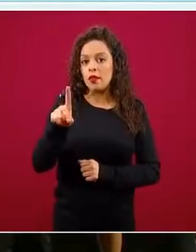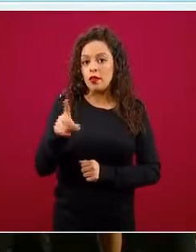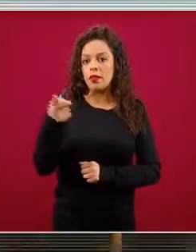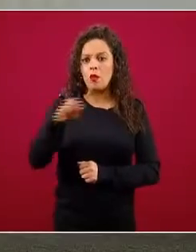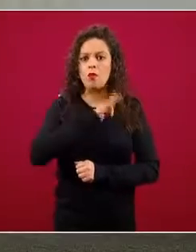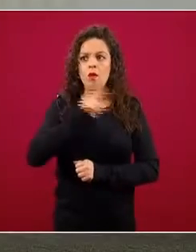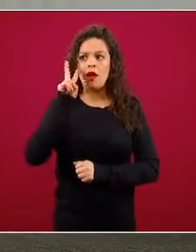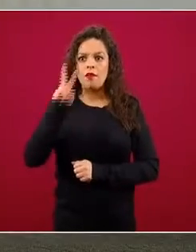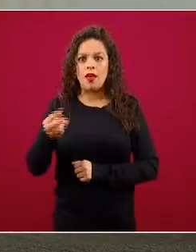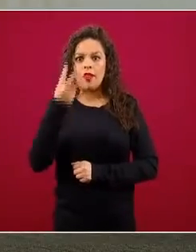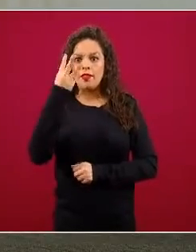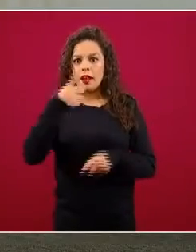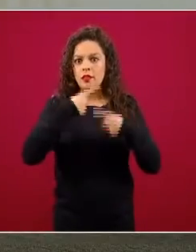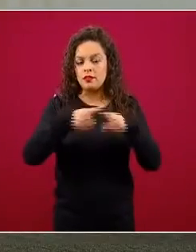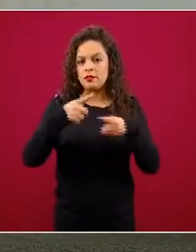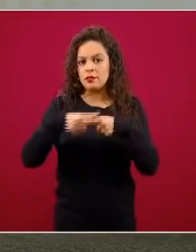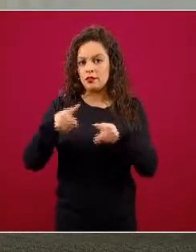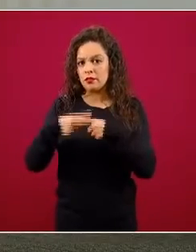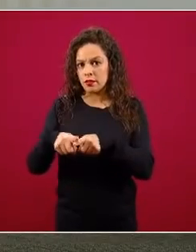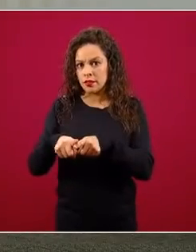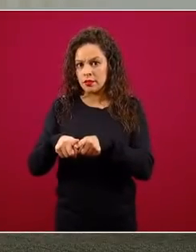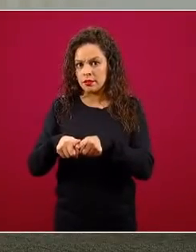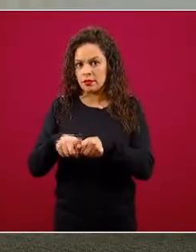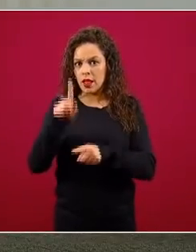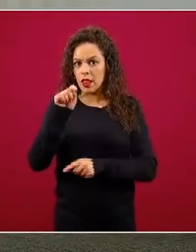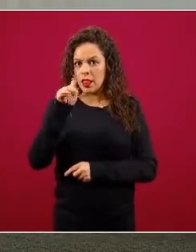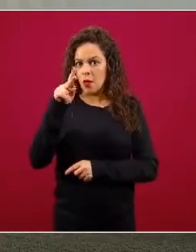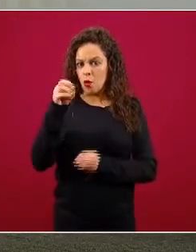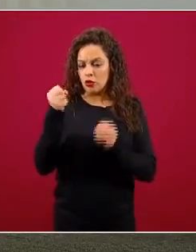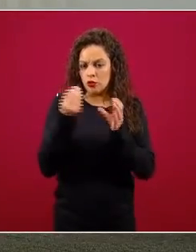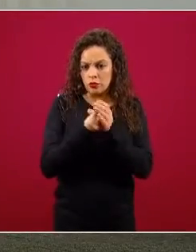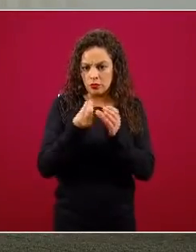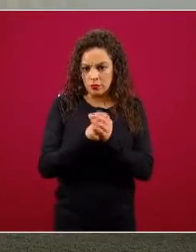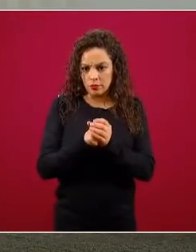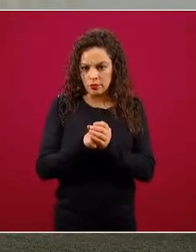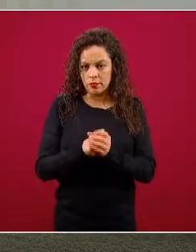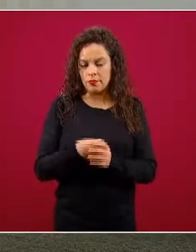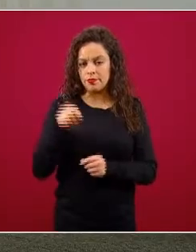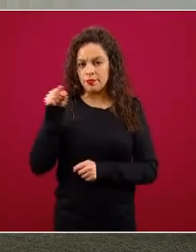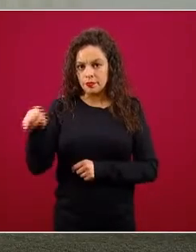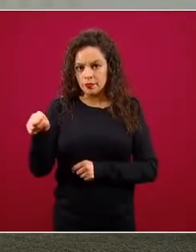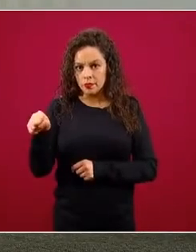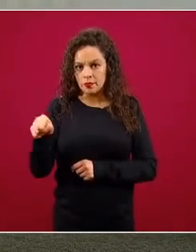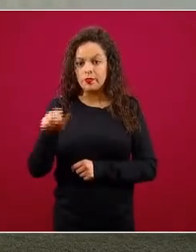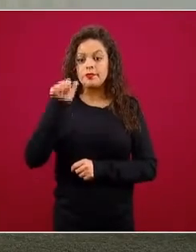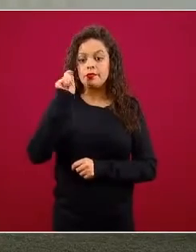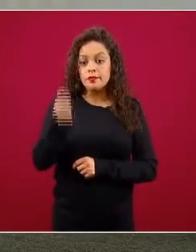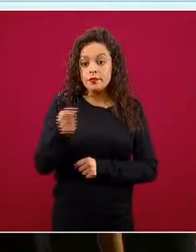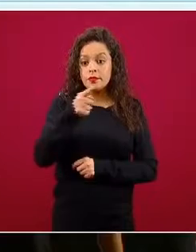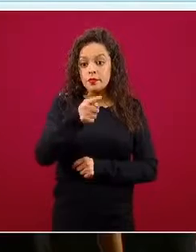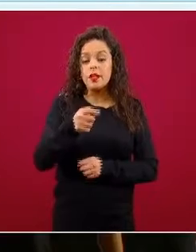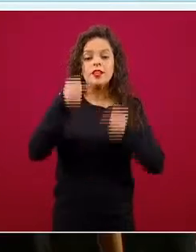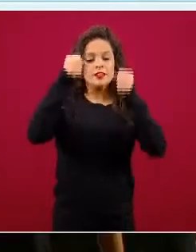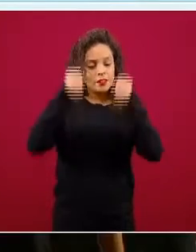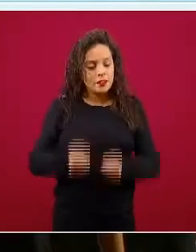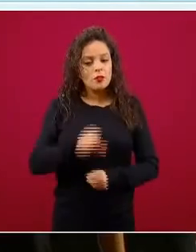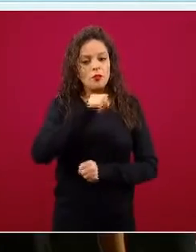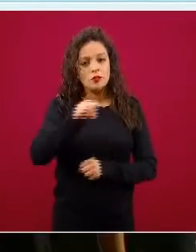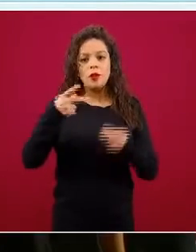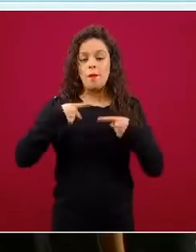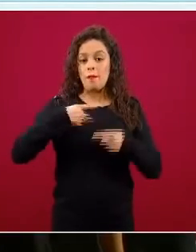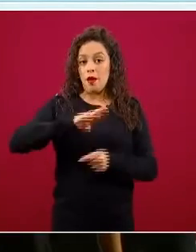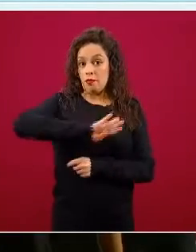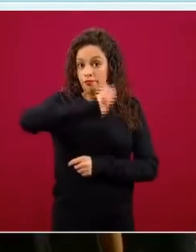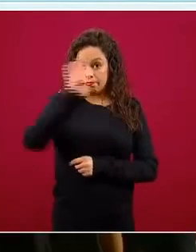Hay los casos confirmados o las muertes confirmadas, esto aplica a casos que fallecen, casos confirmados en donde